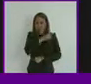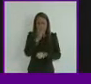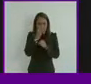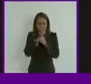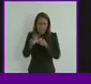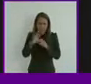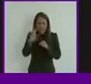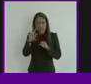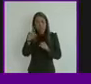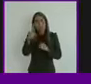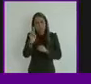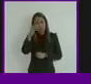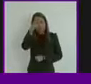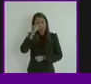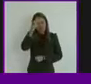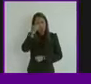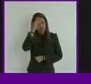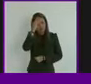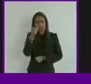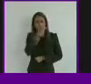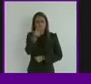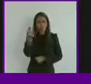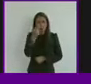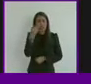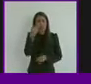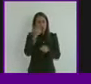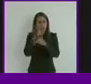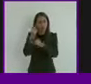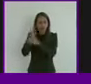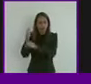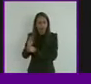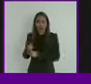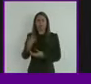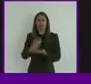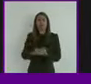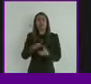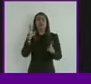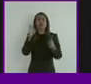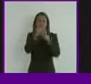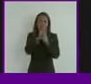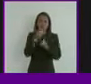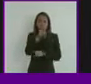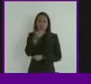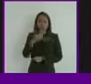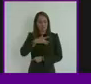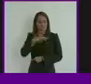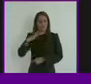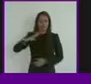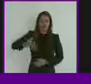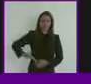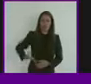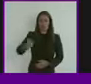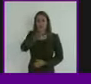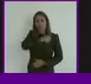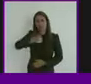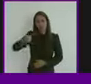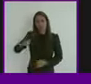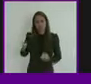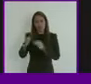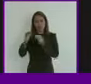Pero es importante que ustedes se reten, que ustedes vean y si ustedes se sientan orgullosos de las instituciones que representan y que pudieron poner